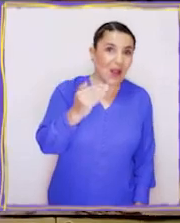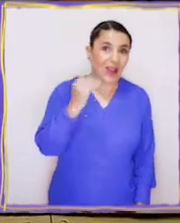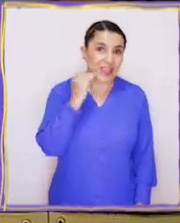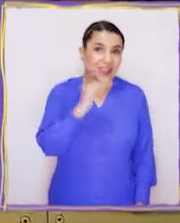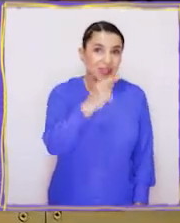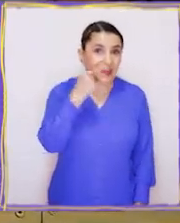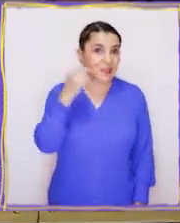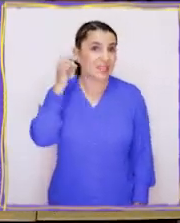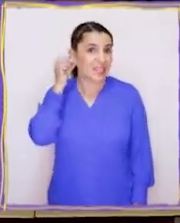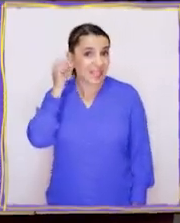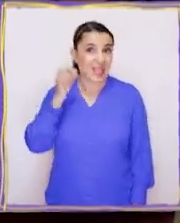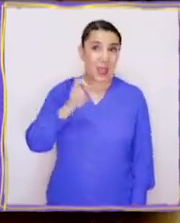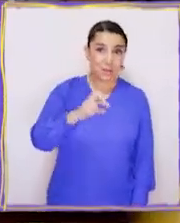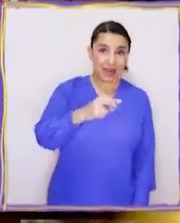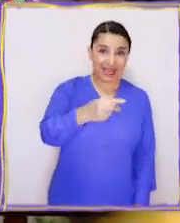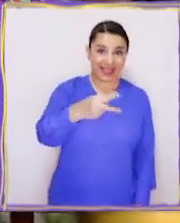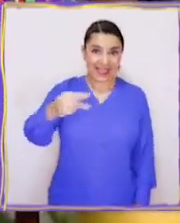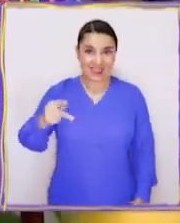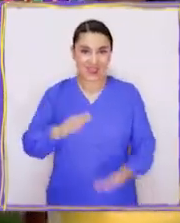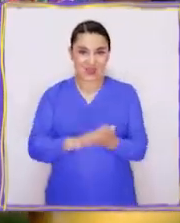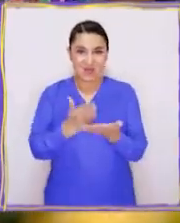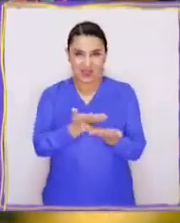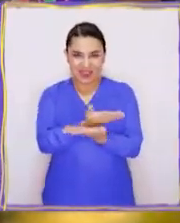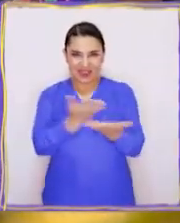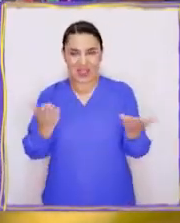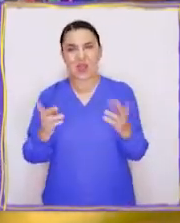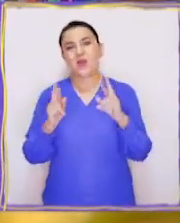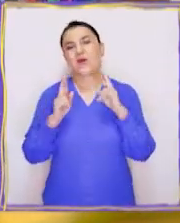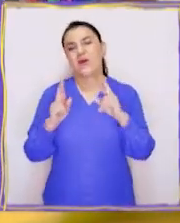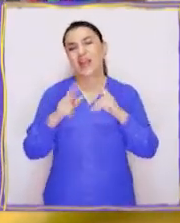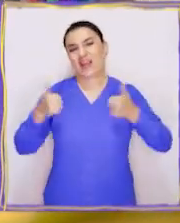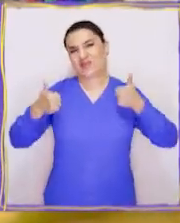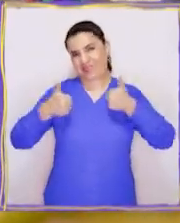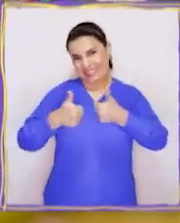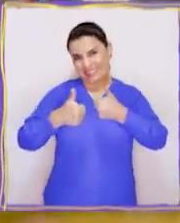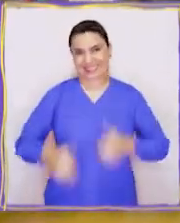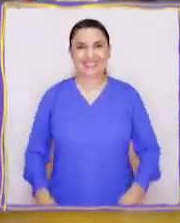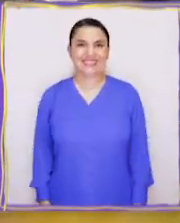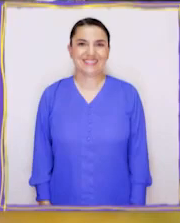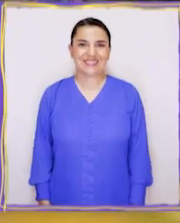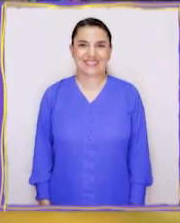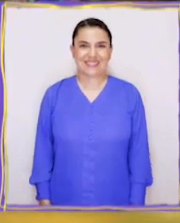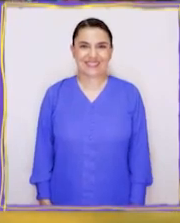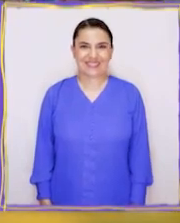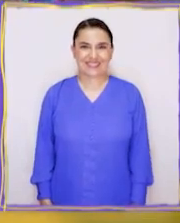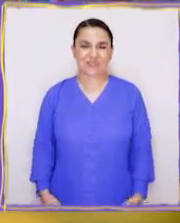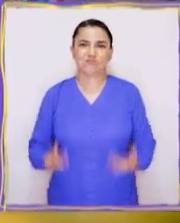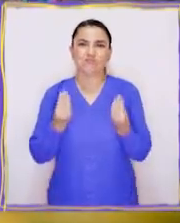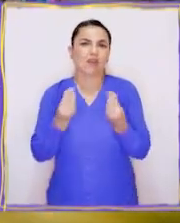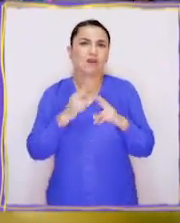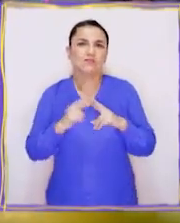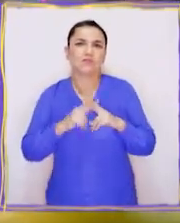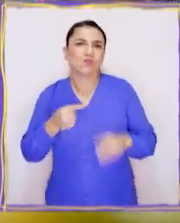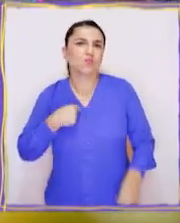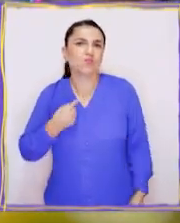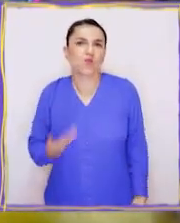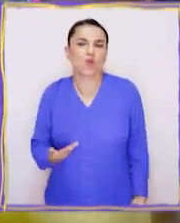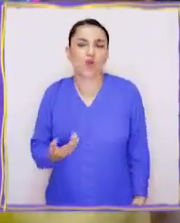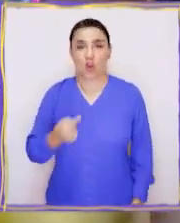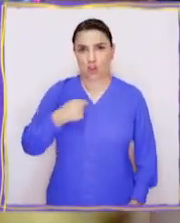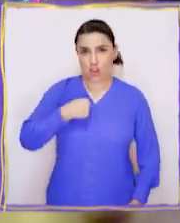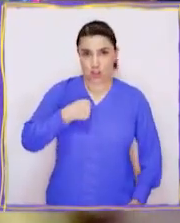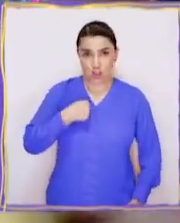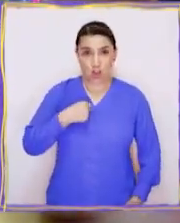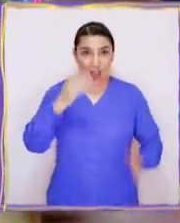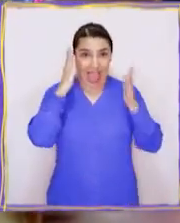Hola niños y niñas de Prekinder y Kinder, ¿cómo están? Espero que muy, muy bien. ¿Qué estoy haciendo?